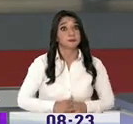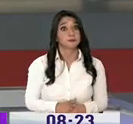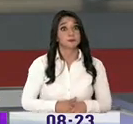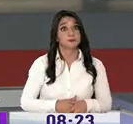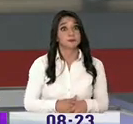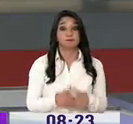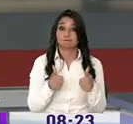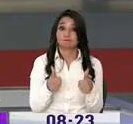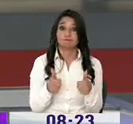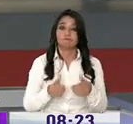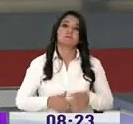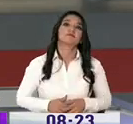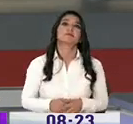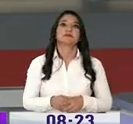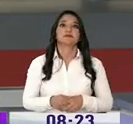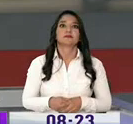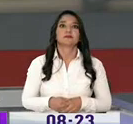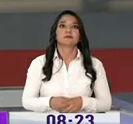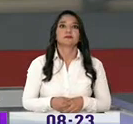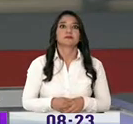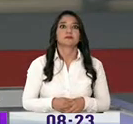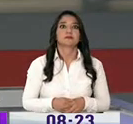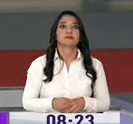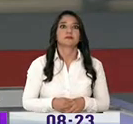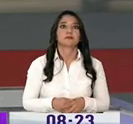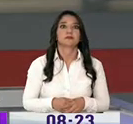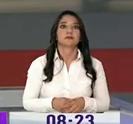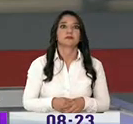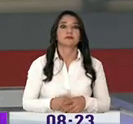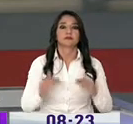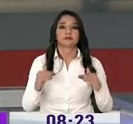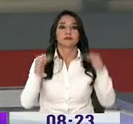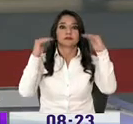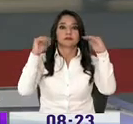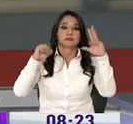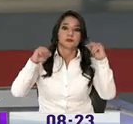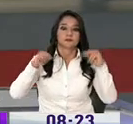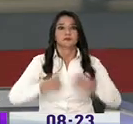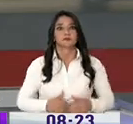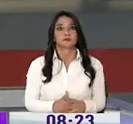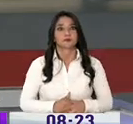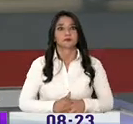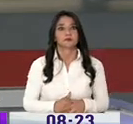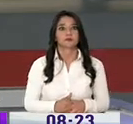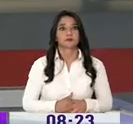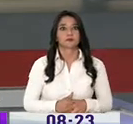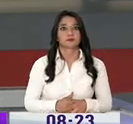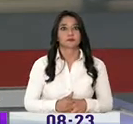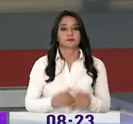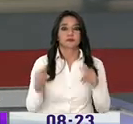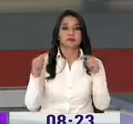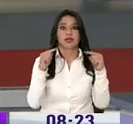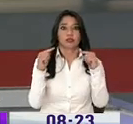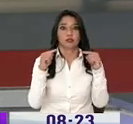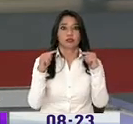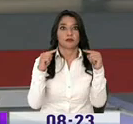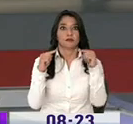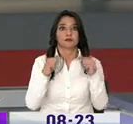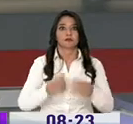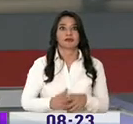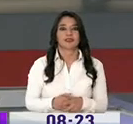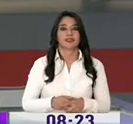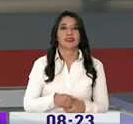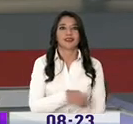¿Anda bien? ¿Ya le subieron? ¿Así ya subió o no subió? ¿Estamos peleando?